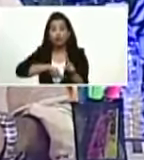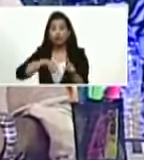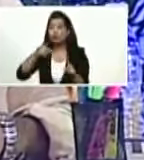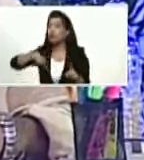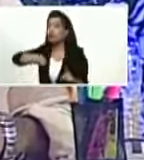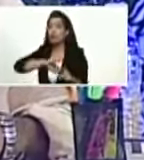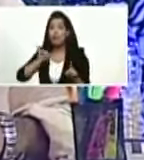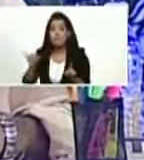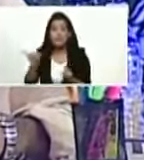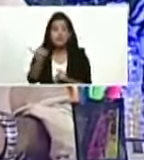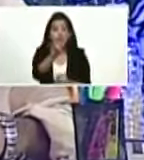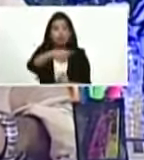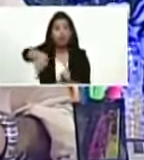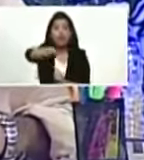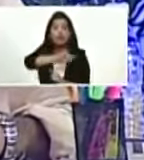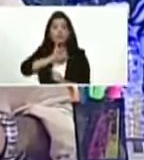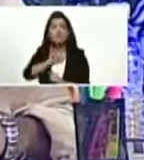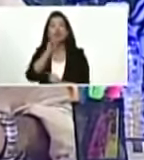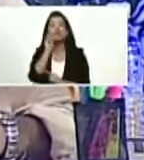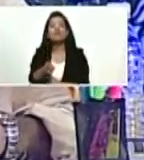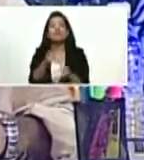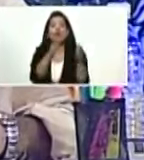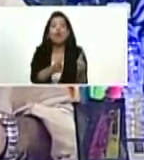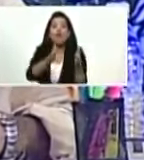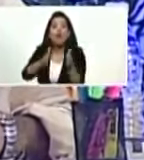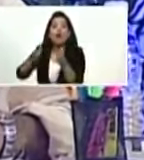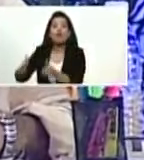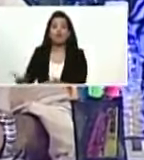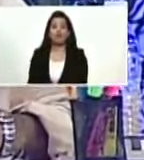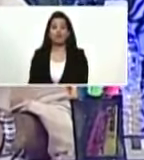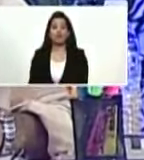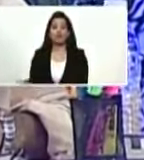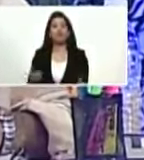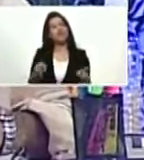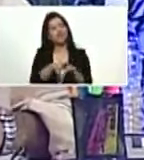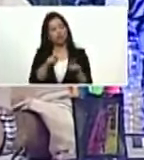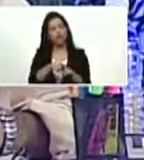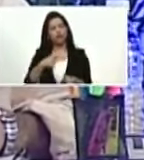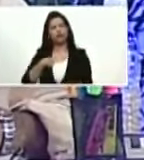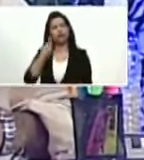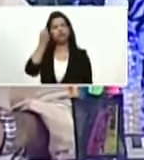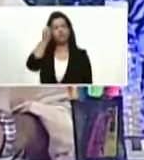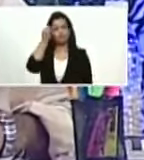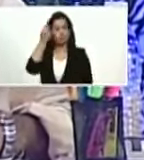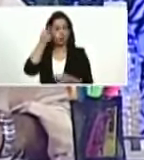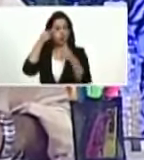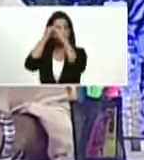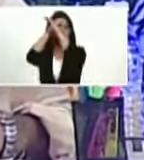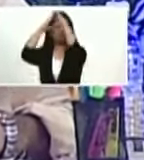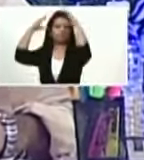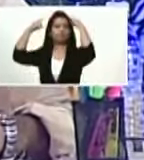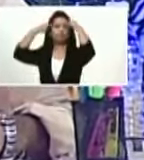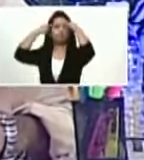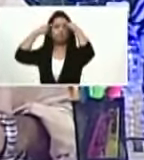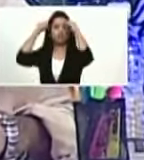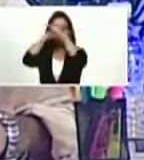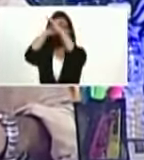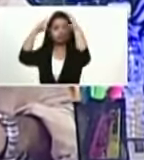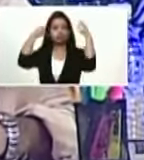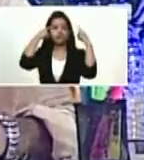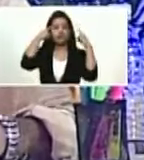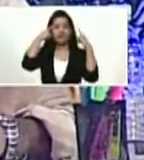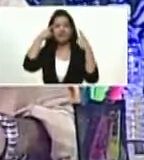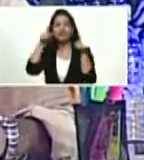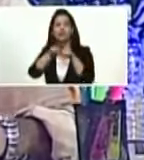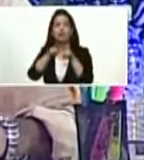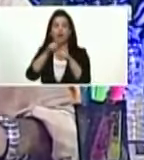como quien ordena, yo me imagino, Manuel Fernández, yo me imagino, en la industria espacial,